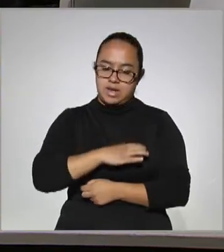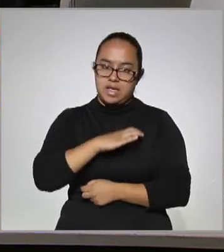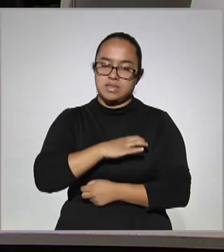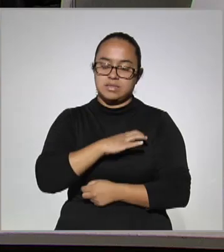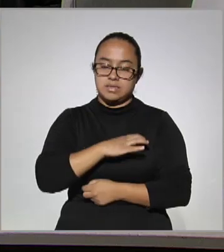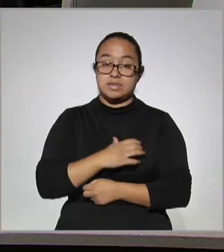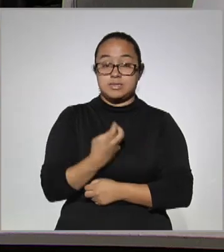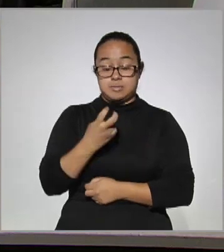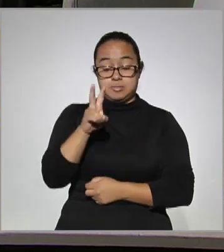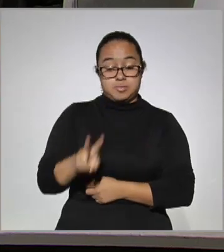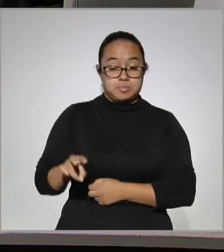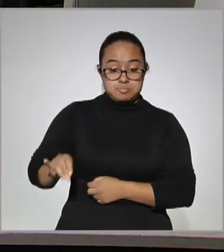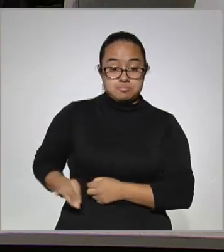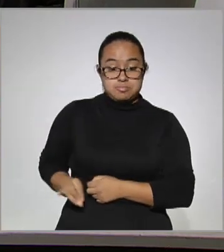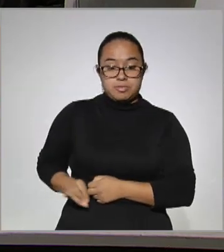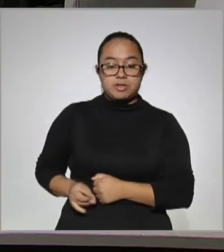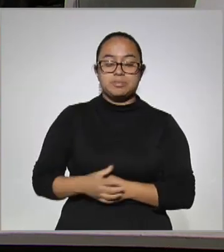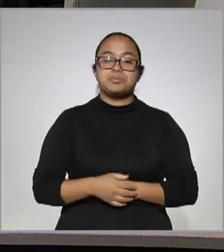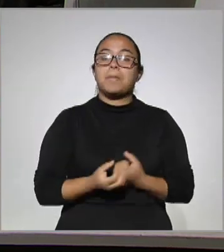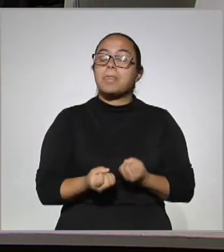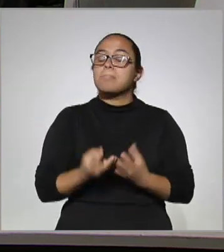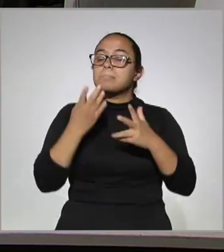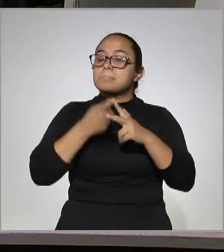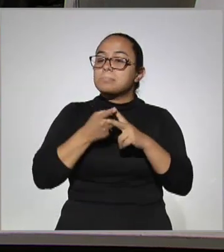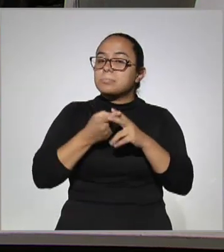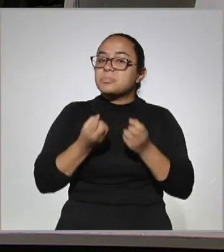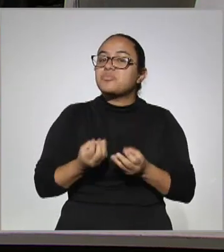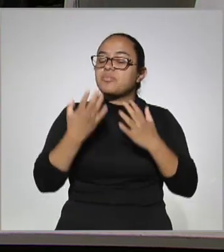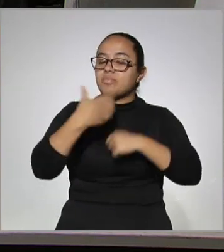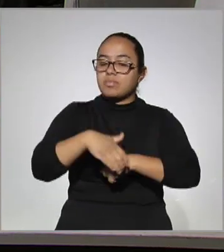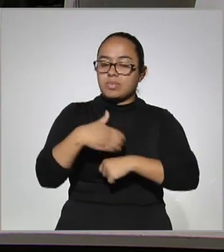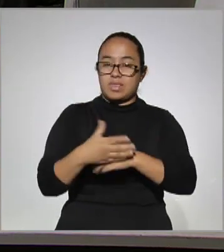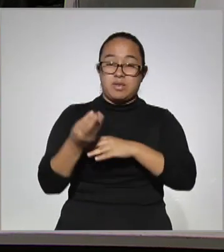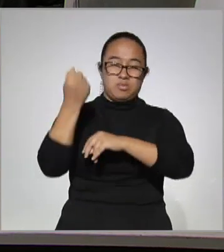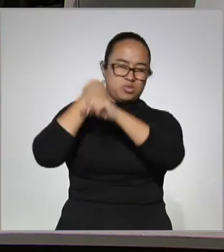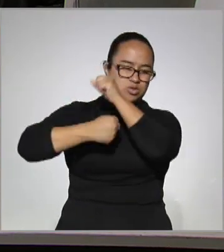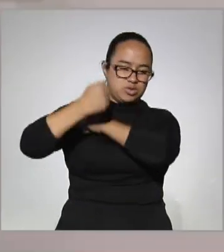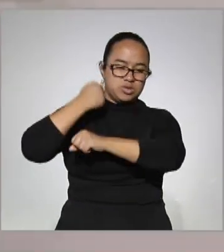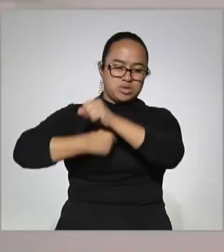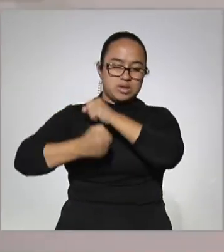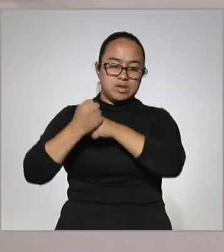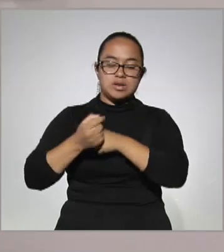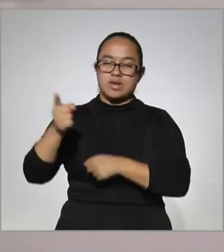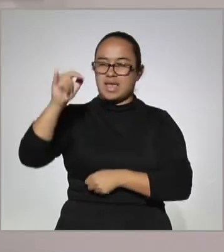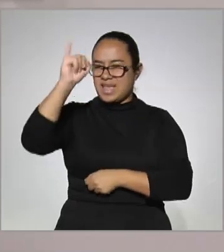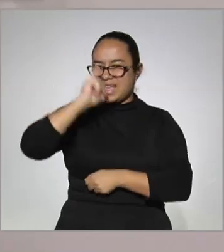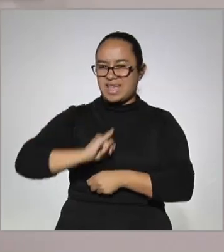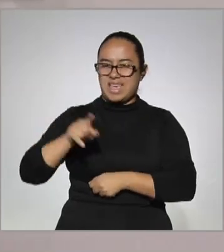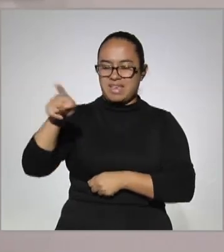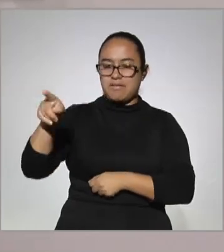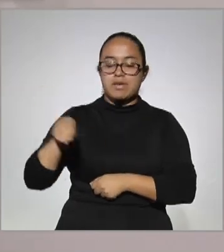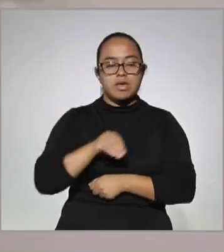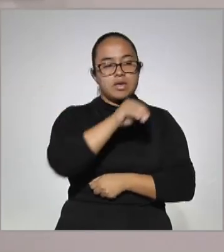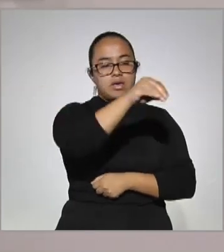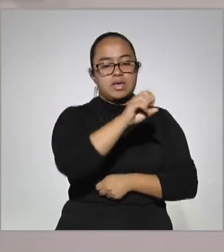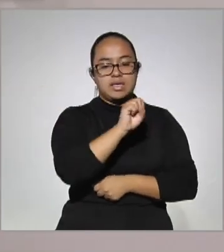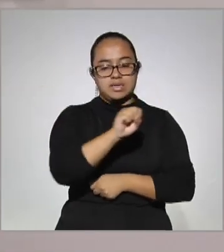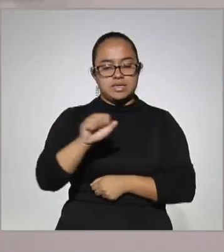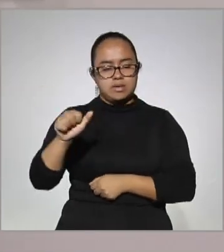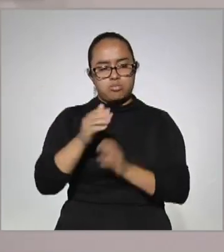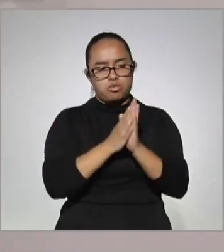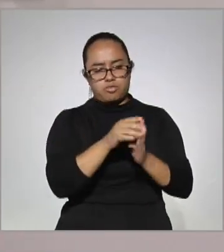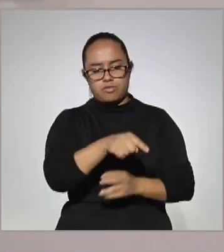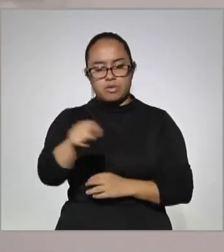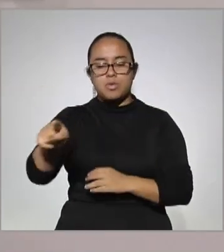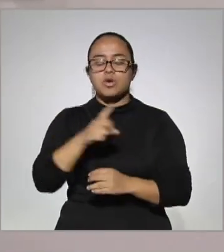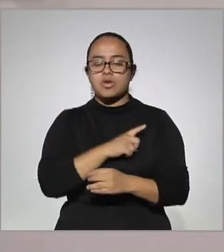parece muy interesante. ¿Cómo andamos de cifras? Hace muchos años me tocó cubrir a un jefe que yo tenía y me mandó a la Secretaría de Salud a